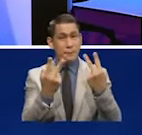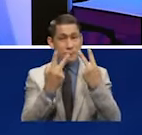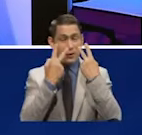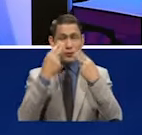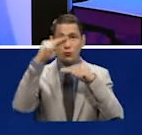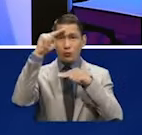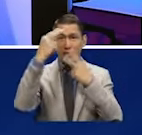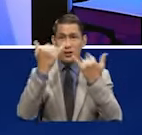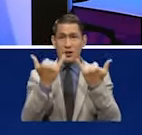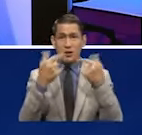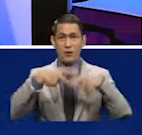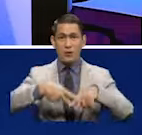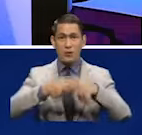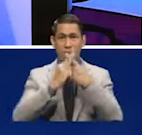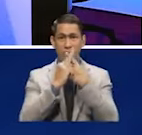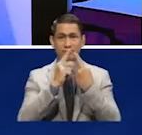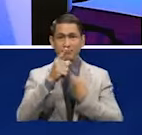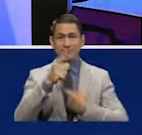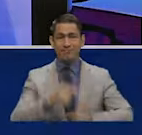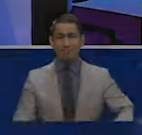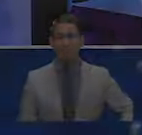noticias. Empezamos.